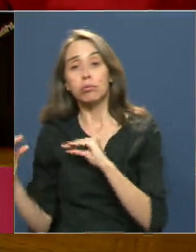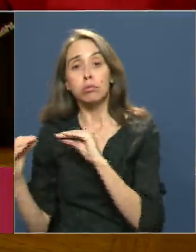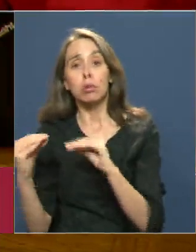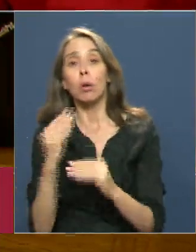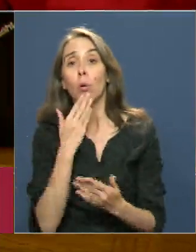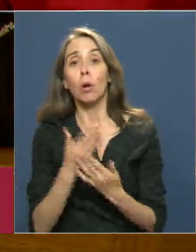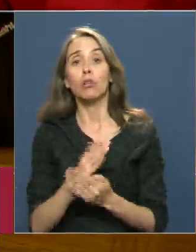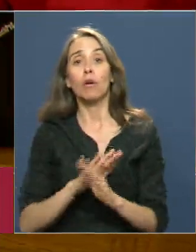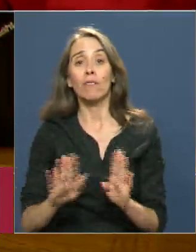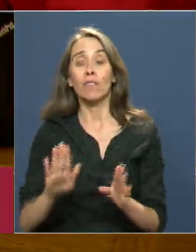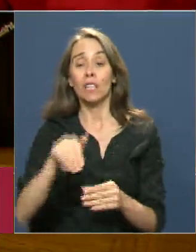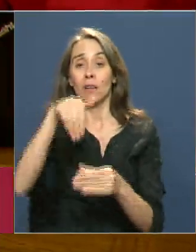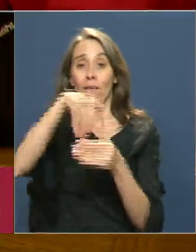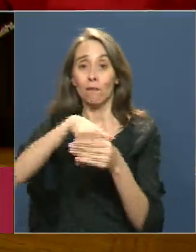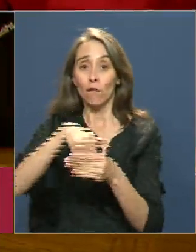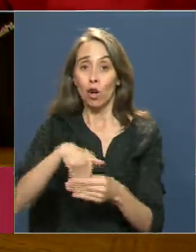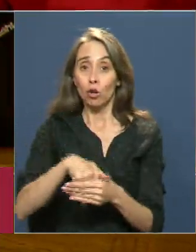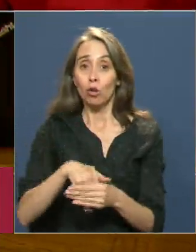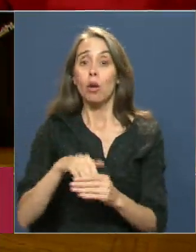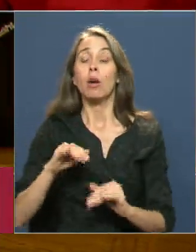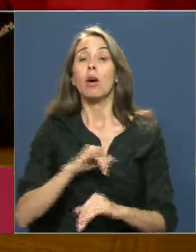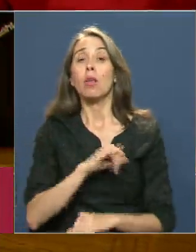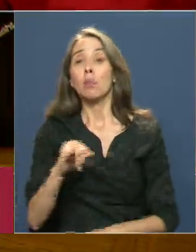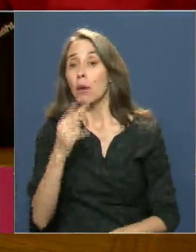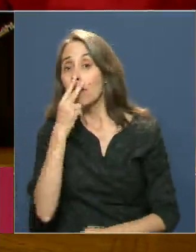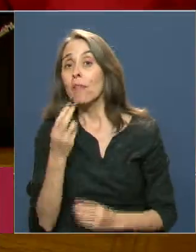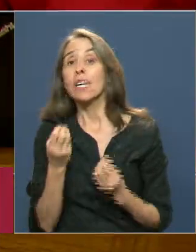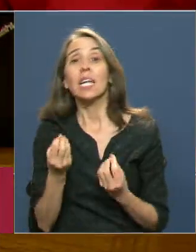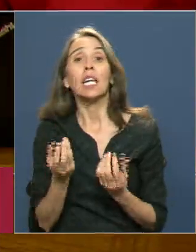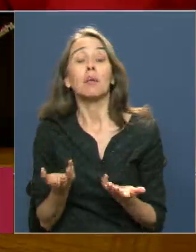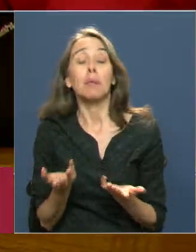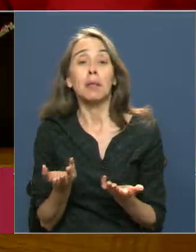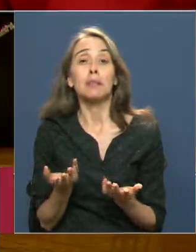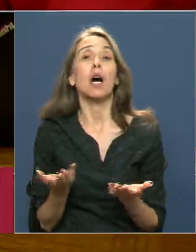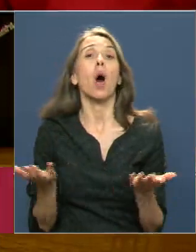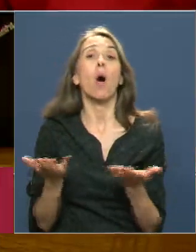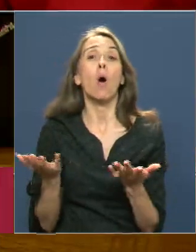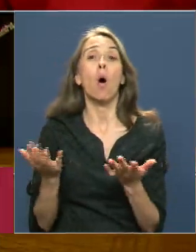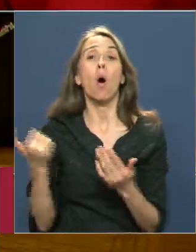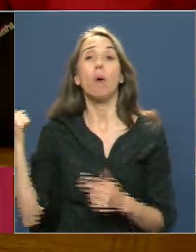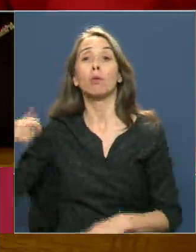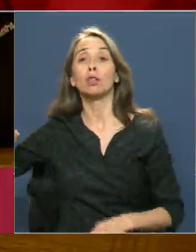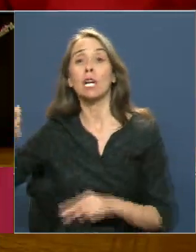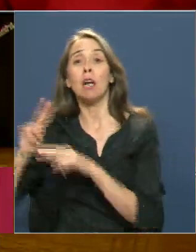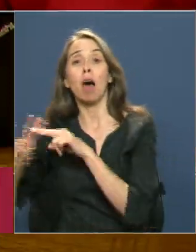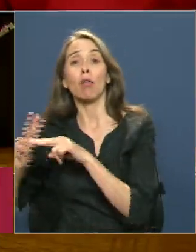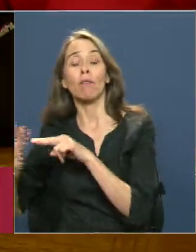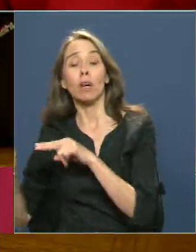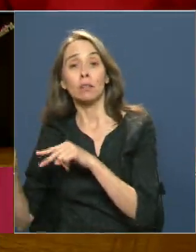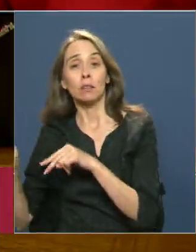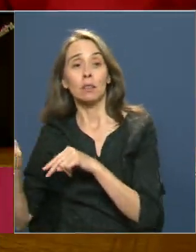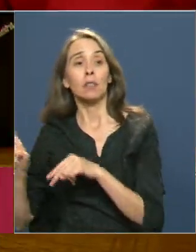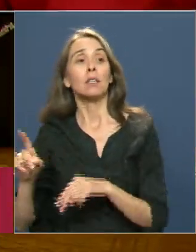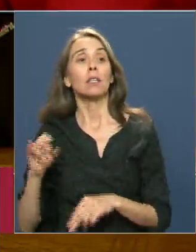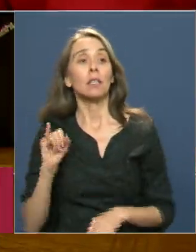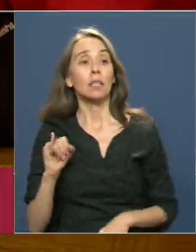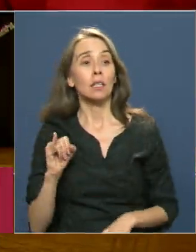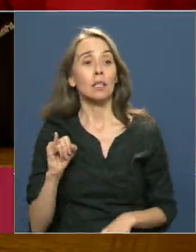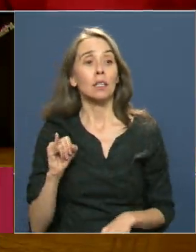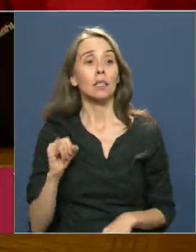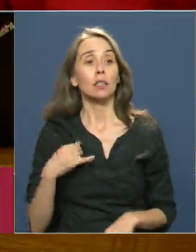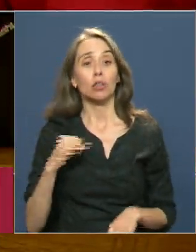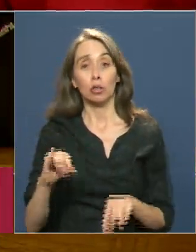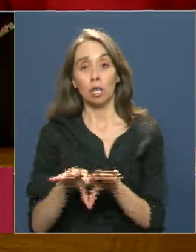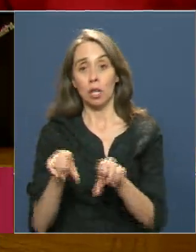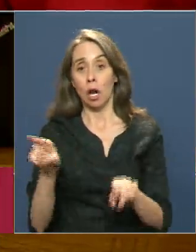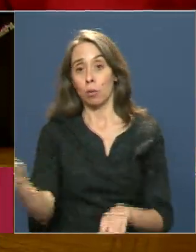que terminemos las votaciones, veremos qué es lo que resulta, cómo lo va a asumir el Senado, y en ese escenario, especialmente, y concuerdo